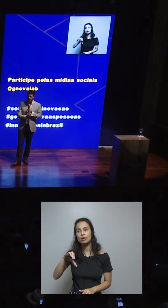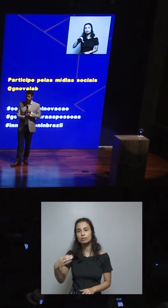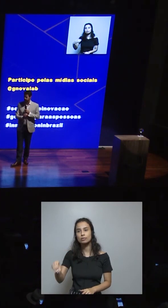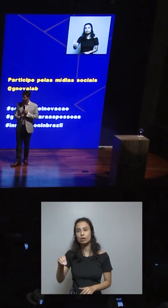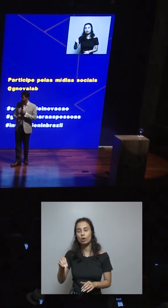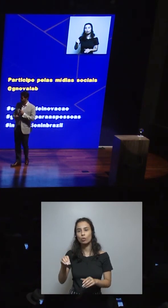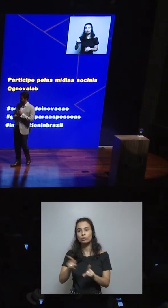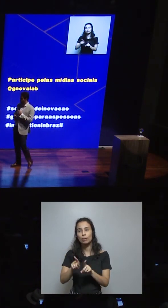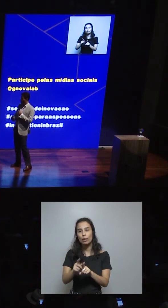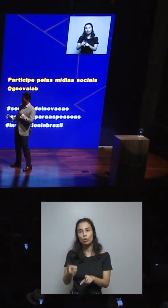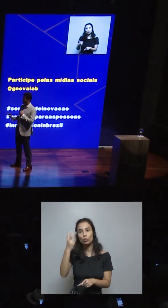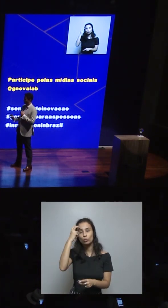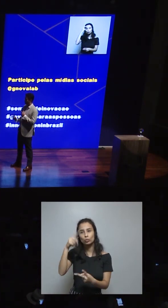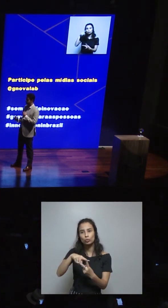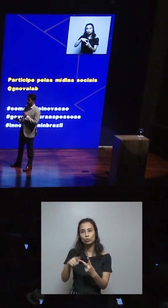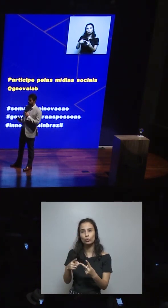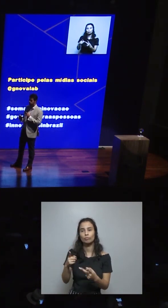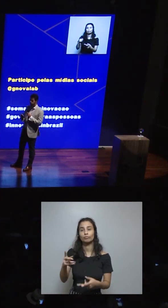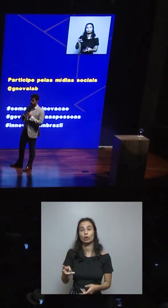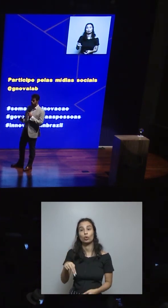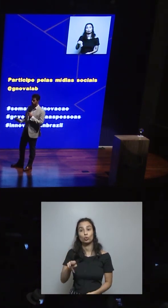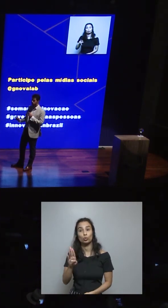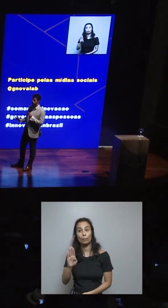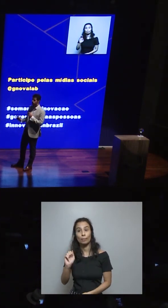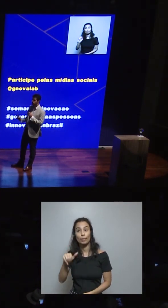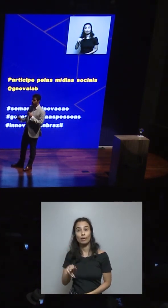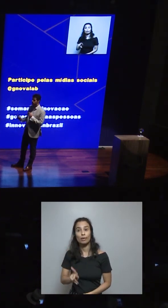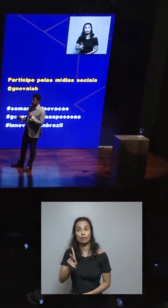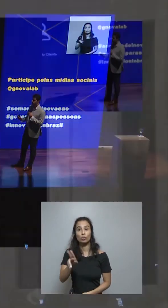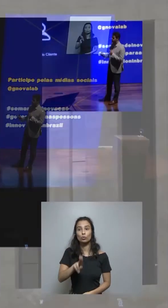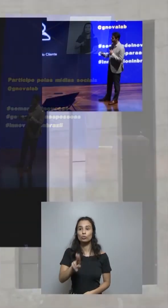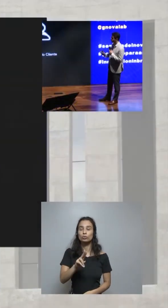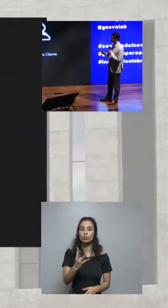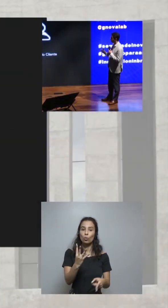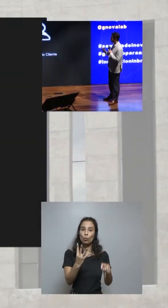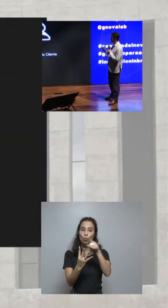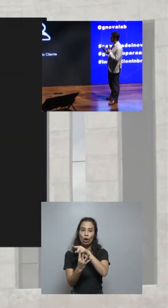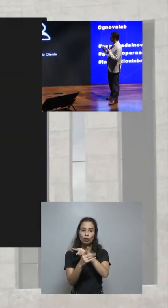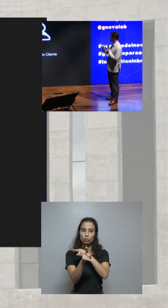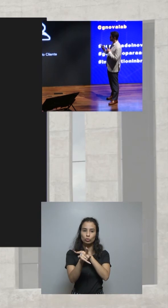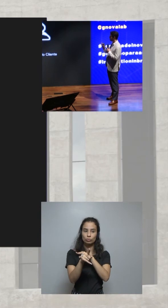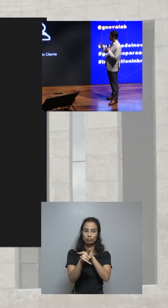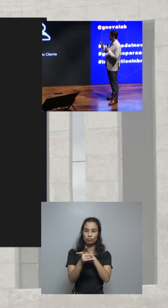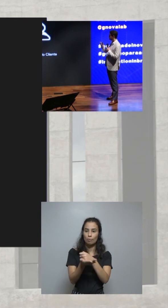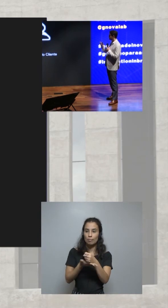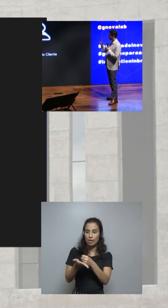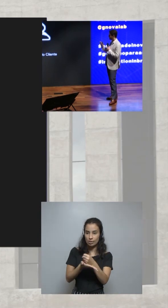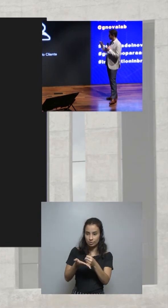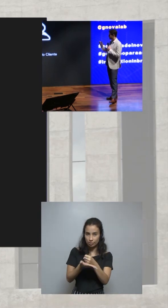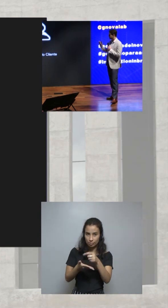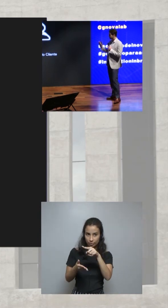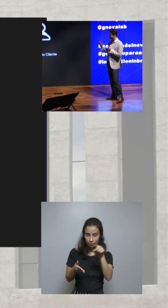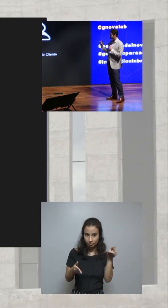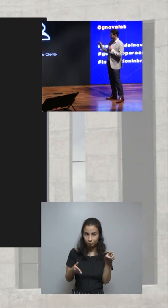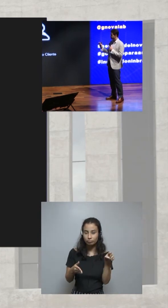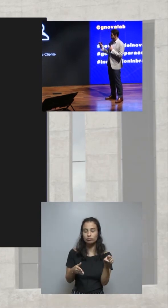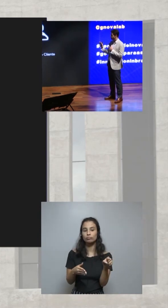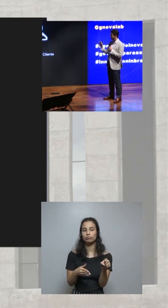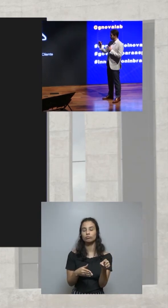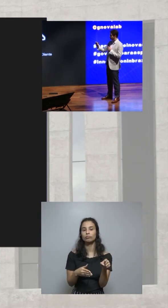Nubank, se vale de estos cuatro pilares para todos los productos que tenemos.